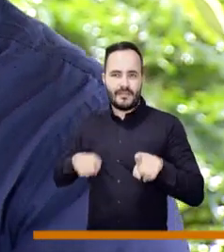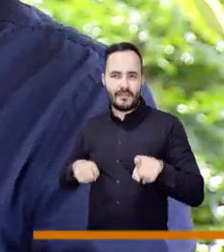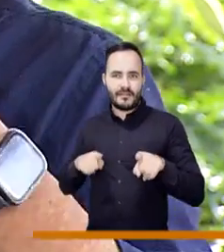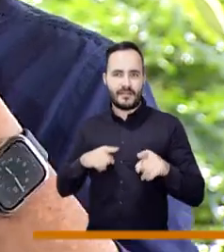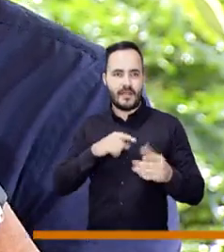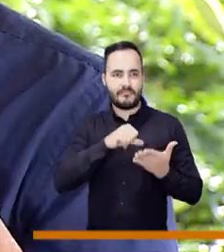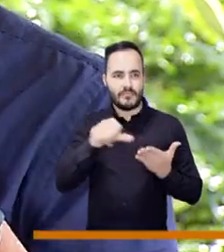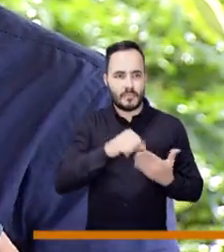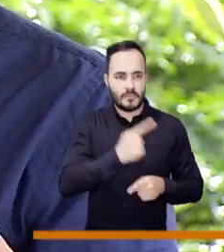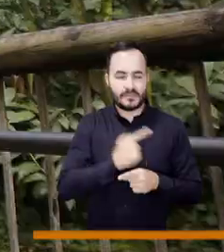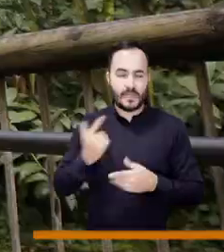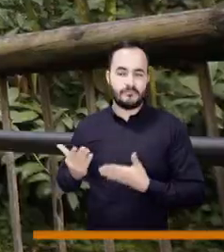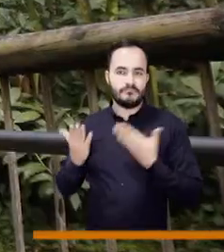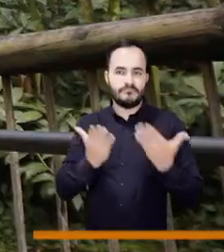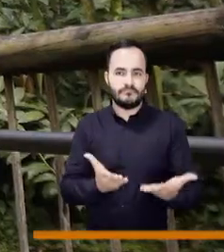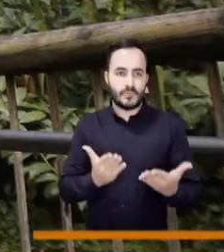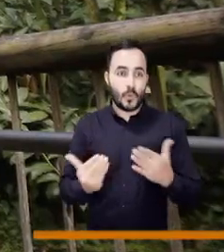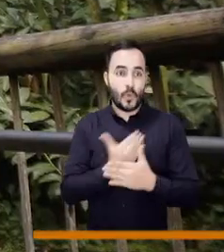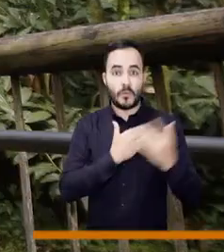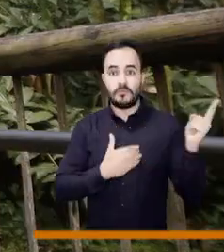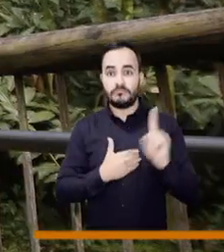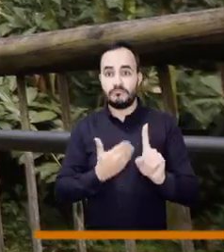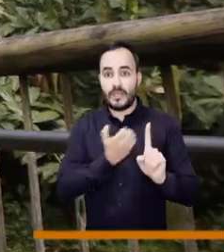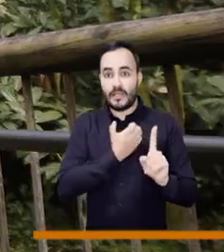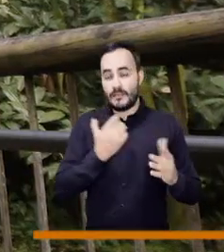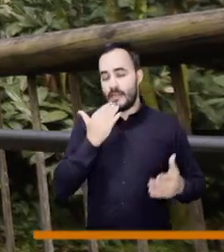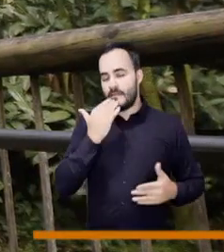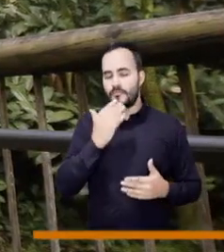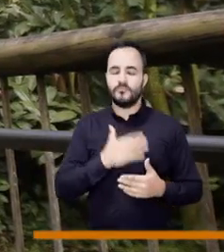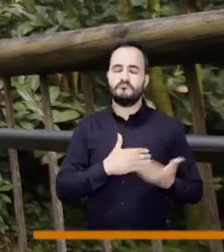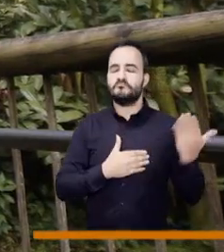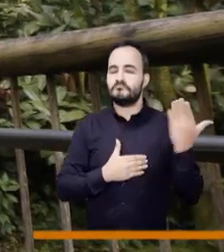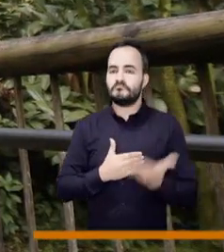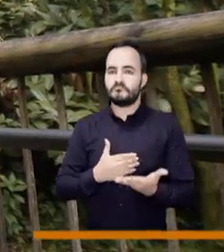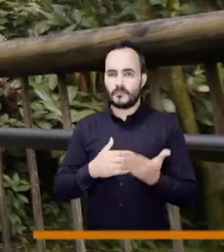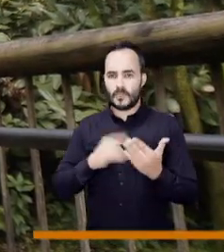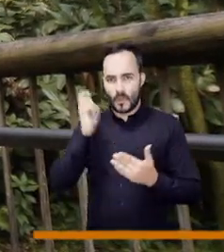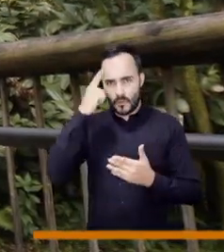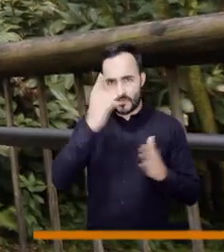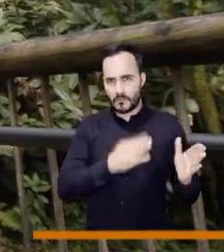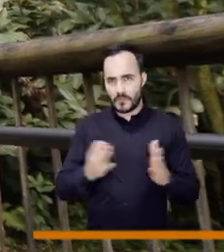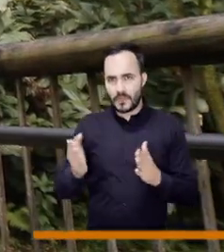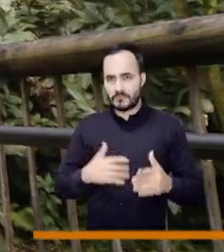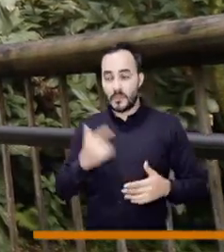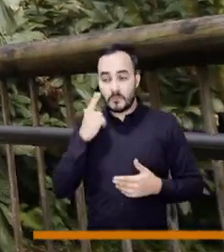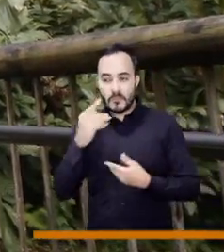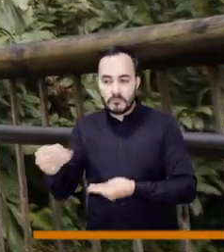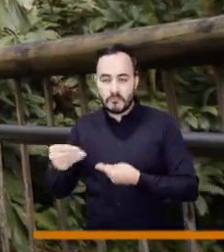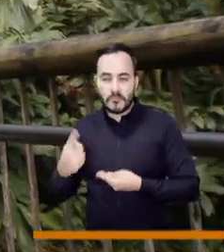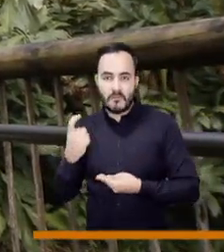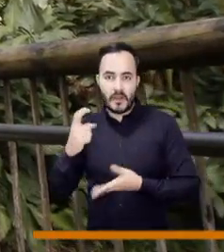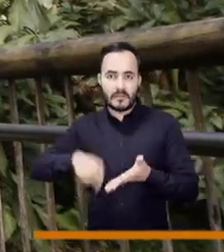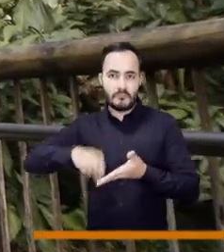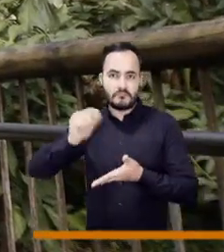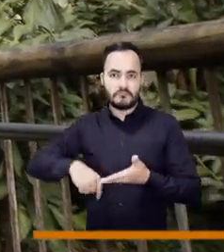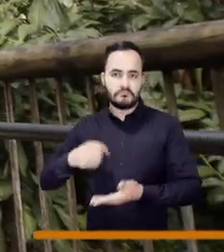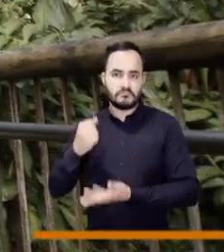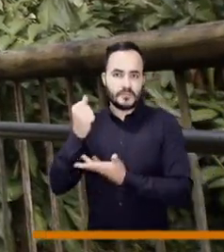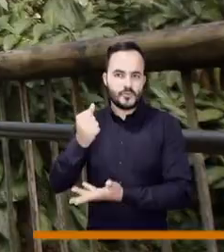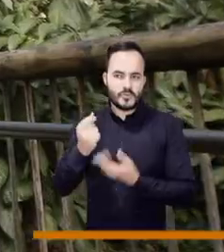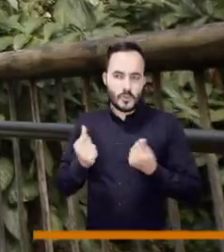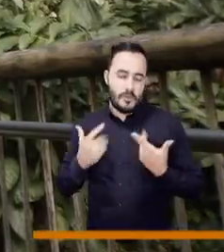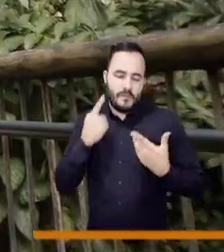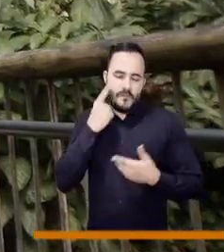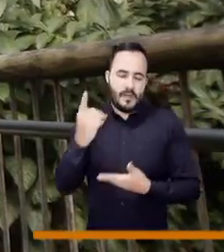presupuesto, si este gobierno presenta un presupuesto, pues no lo he mirado, y sé que Carlos tampoco, no lo hemos mirado, pero puede que haga